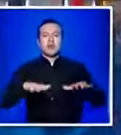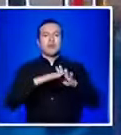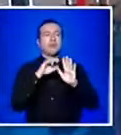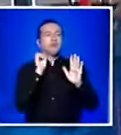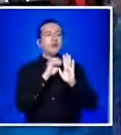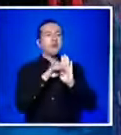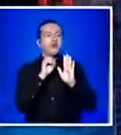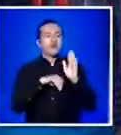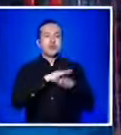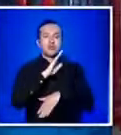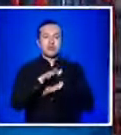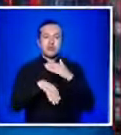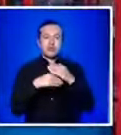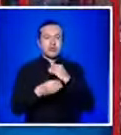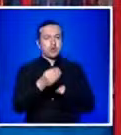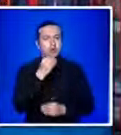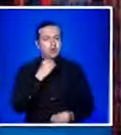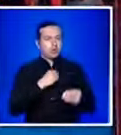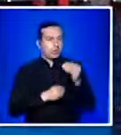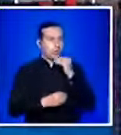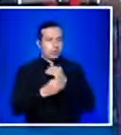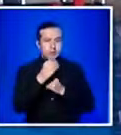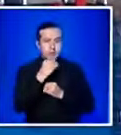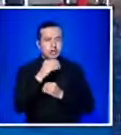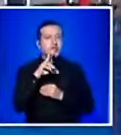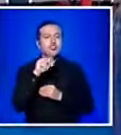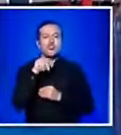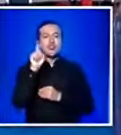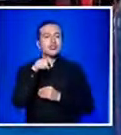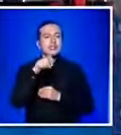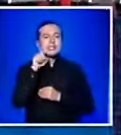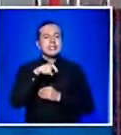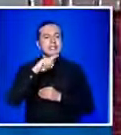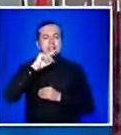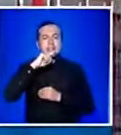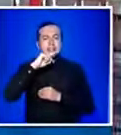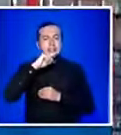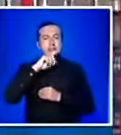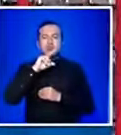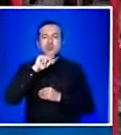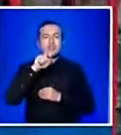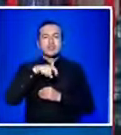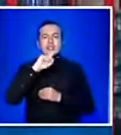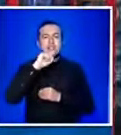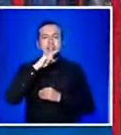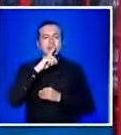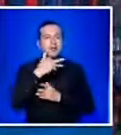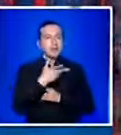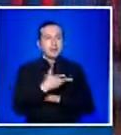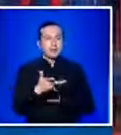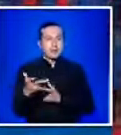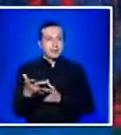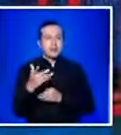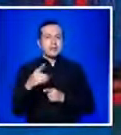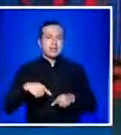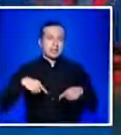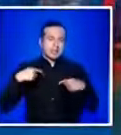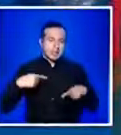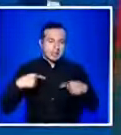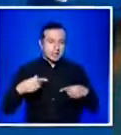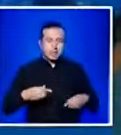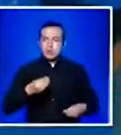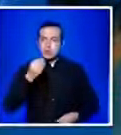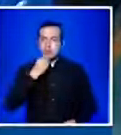donde recibimos aquel alimento que no necesita refrigeración, ¿no? Principalmente abastos. Y de aquí, día a día, se distribuye